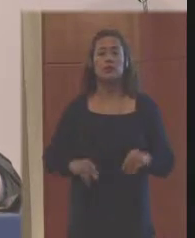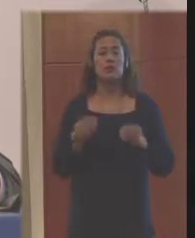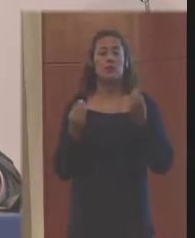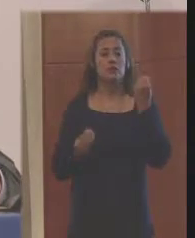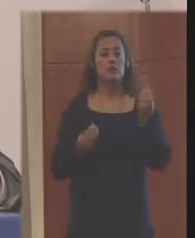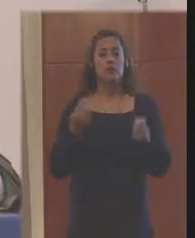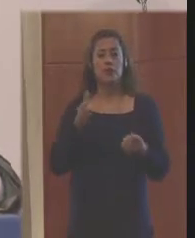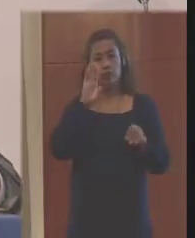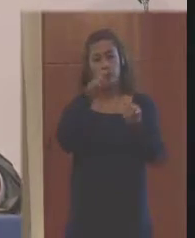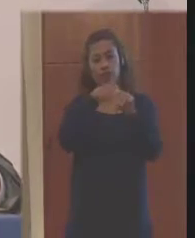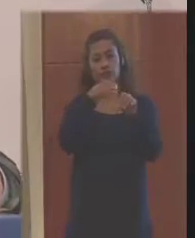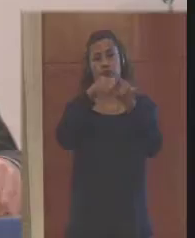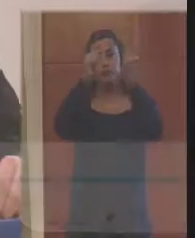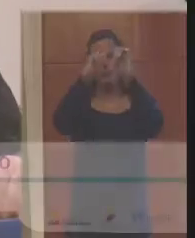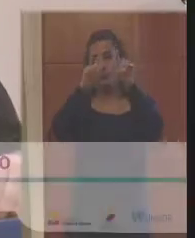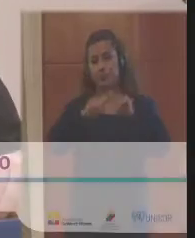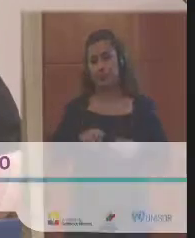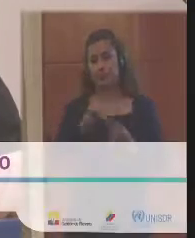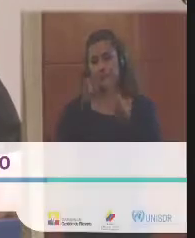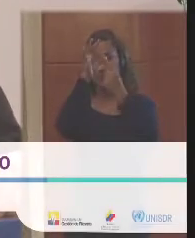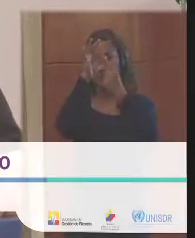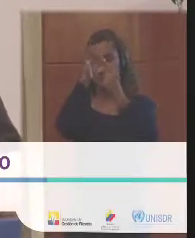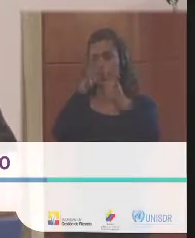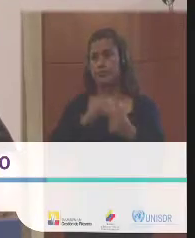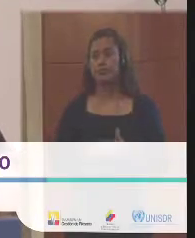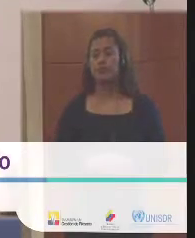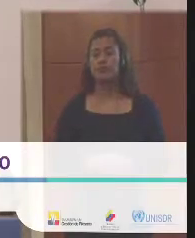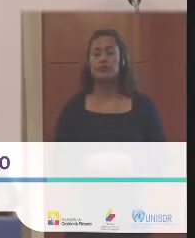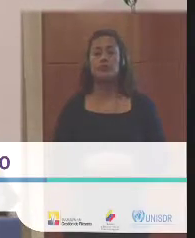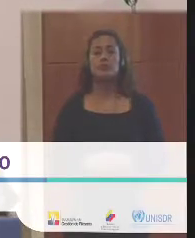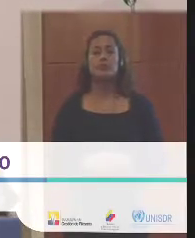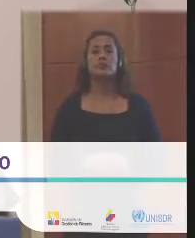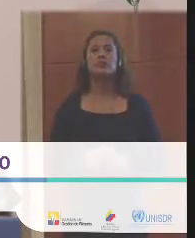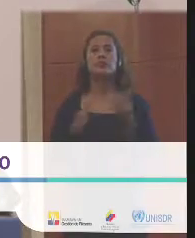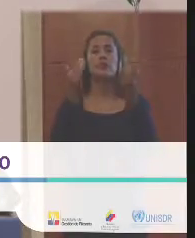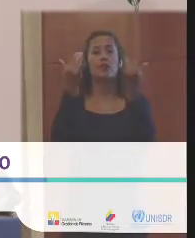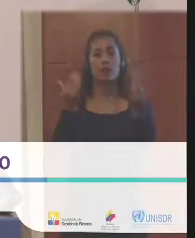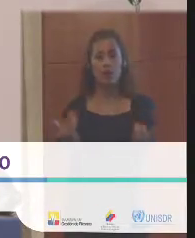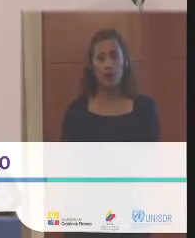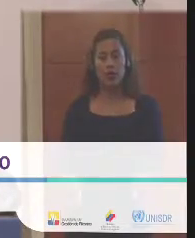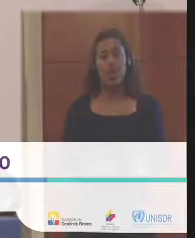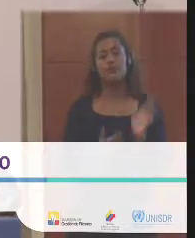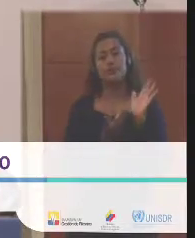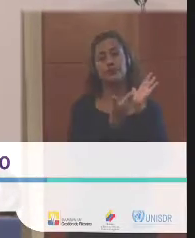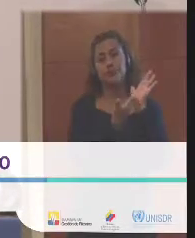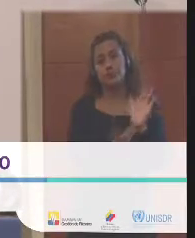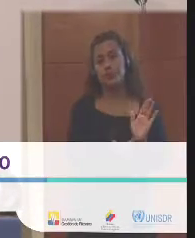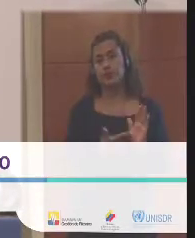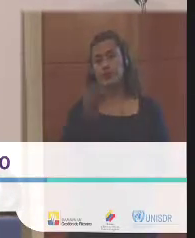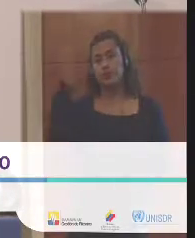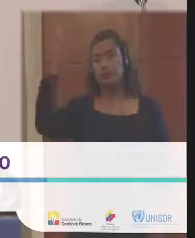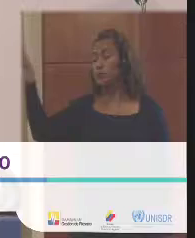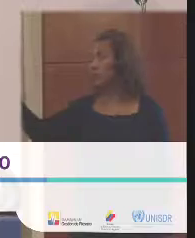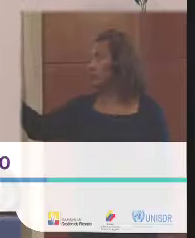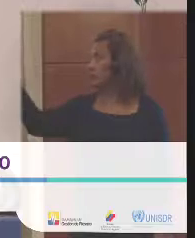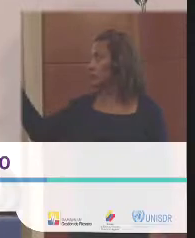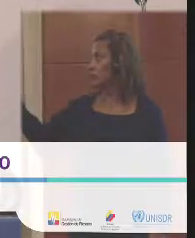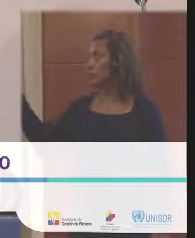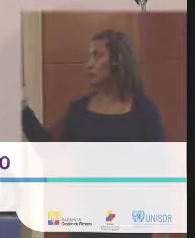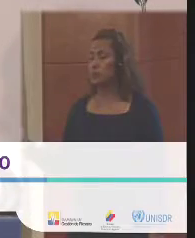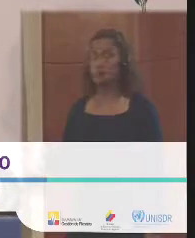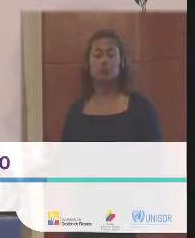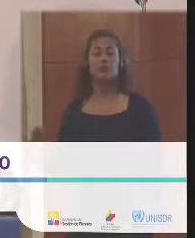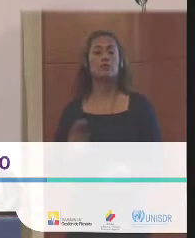muy particulares. Vamos entonces a hacer las presentaciones en el orden en que